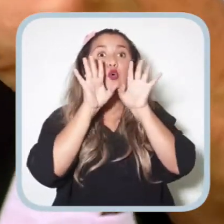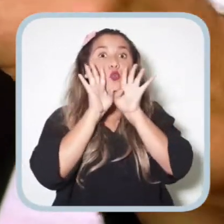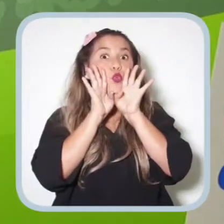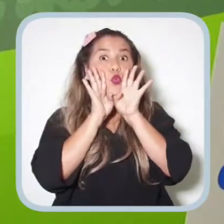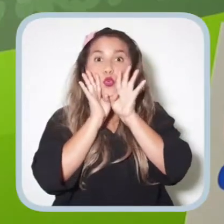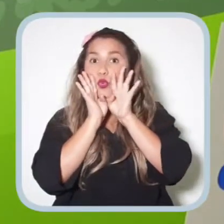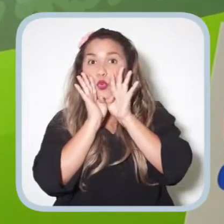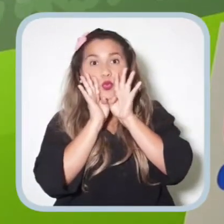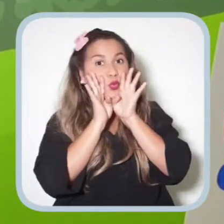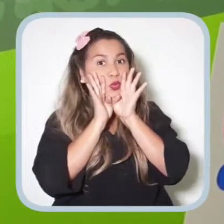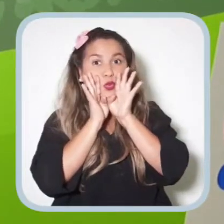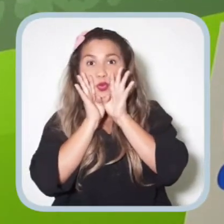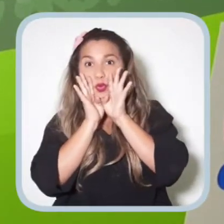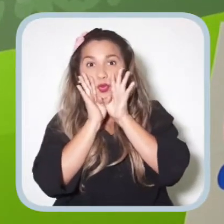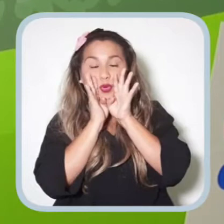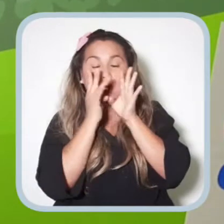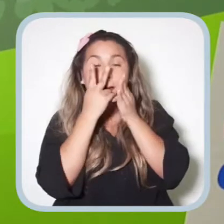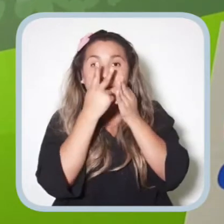soplen.